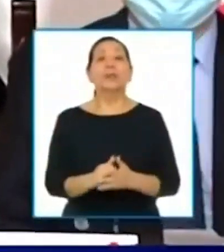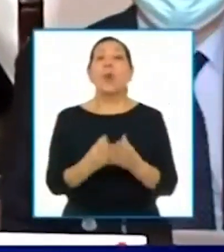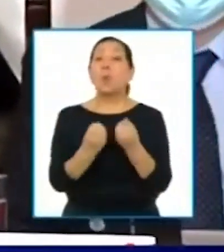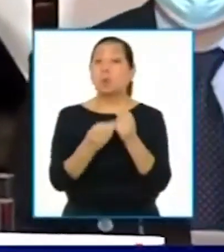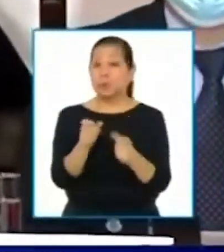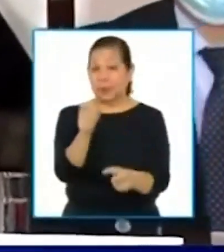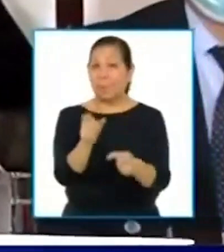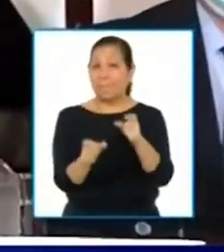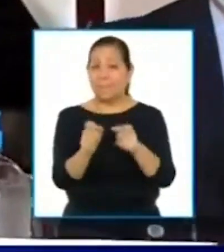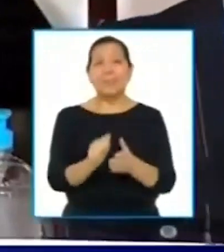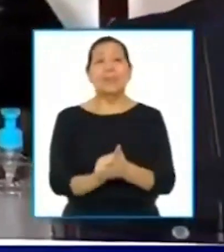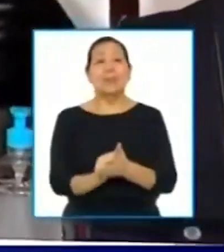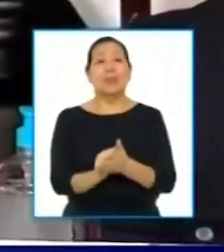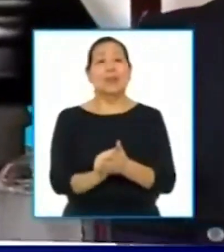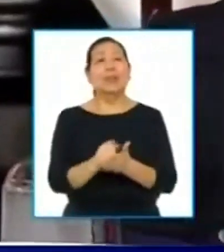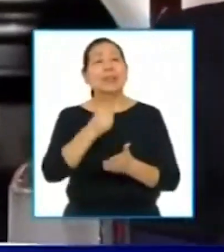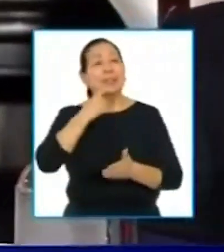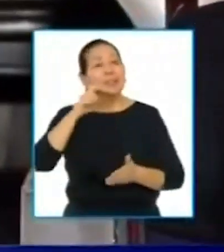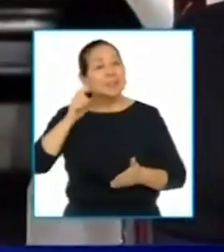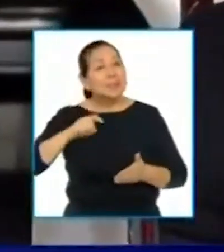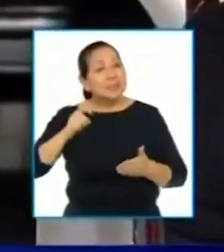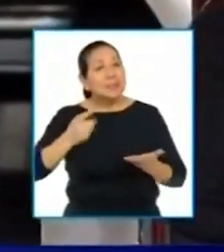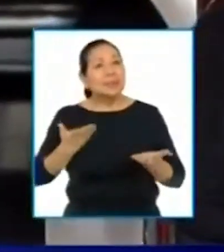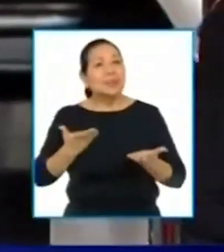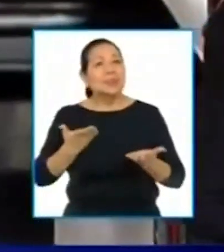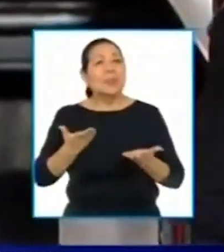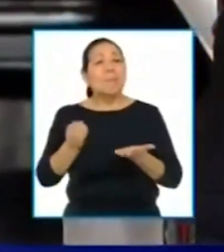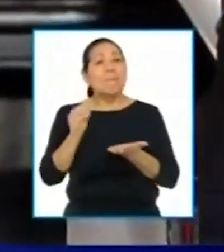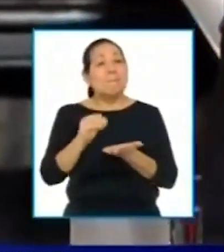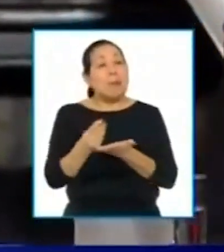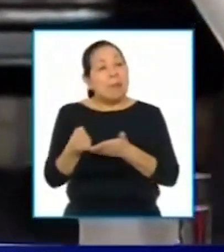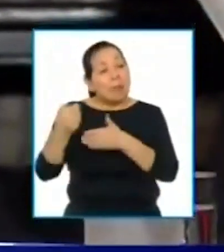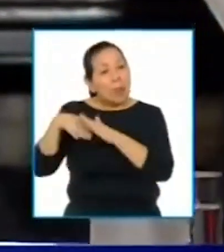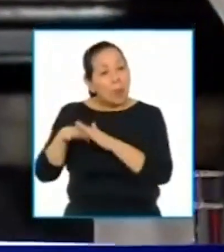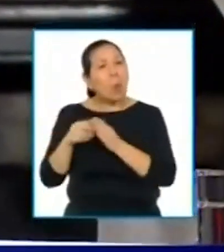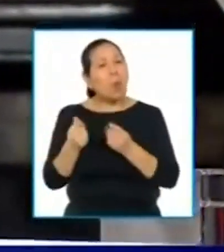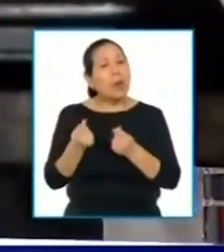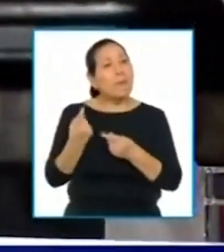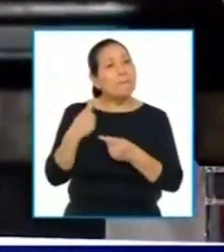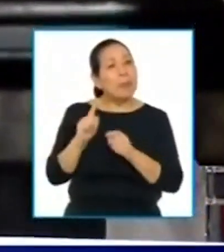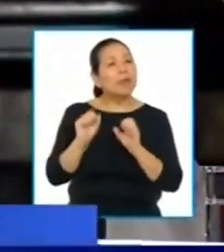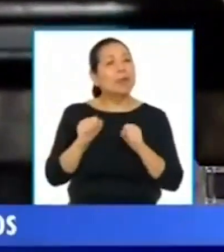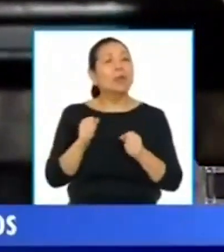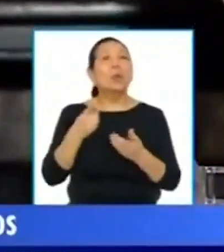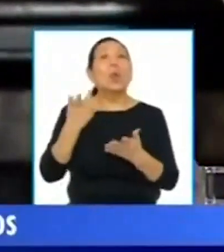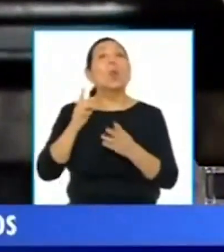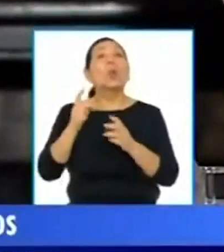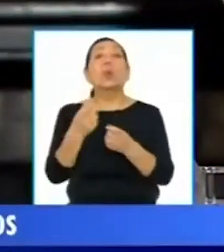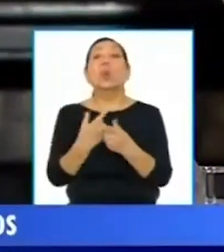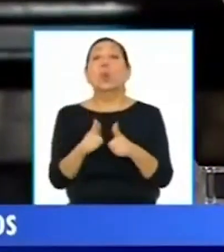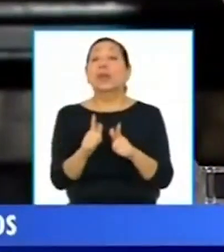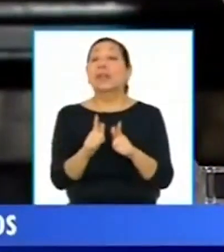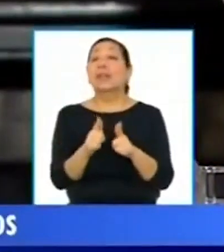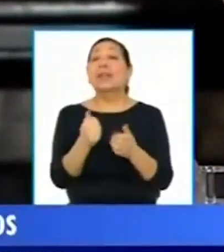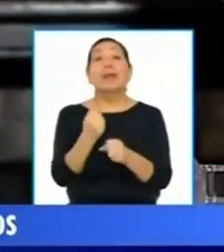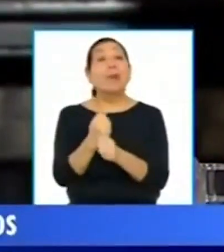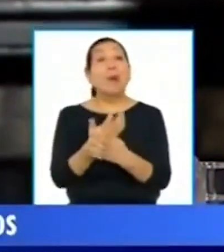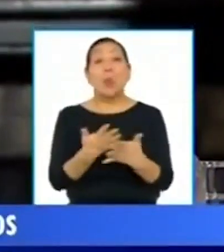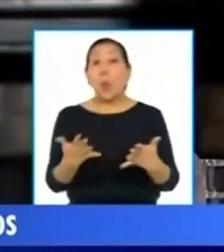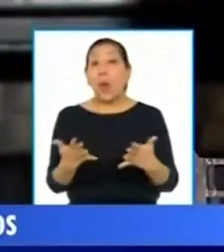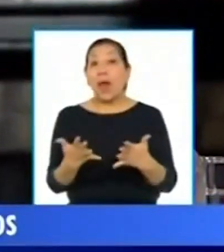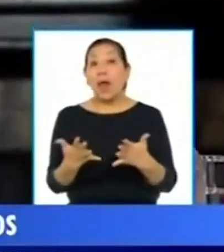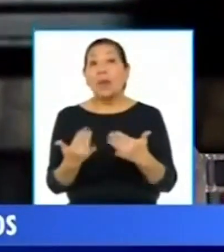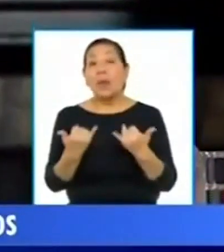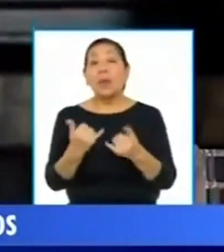muchas personas requieren fortalecer sus ingresos económicos para afrontar la emergencia sanitaria,